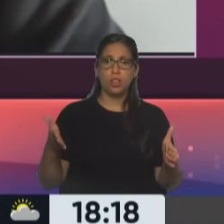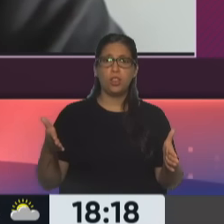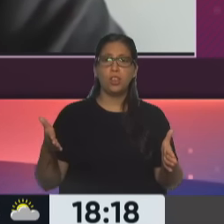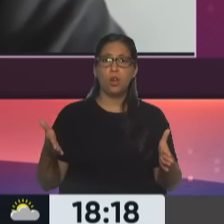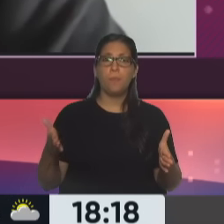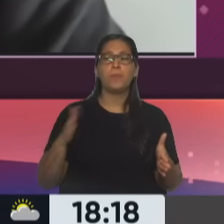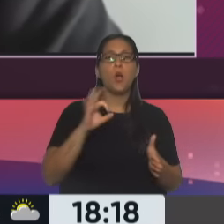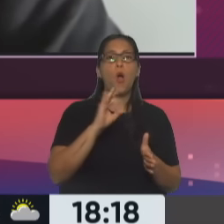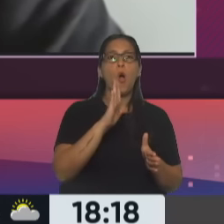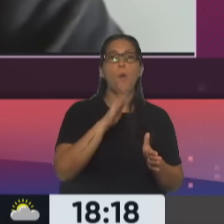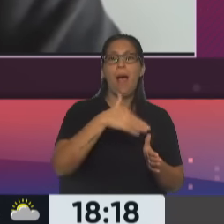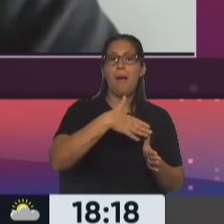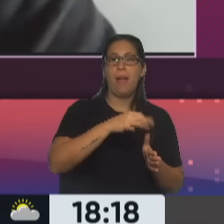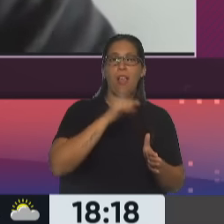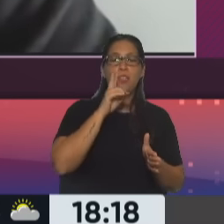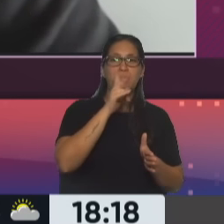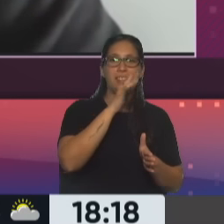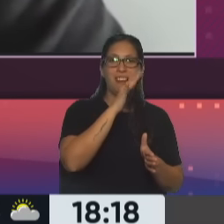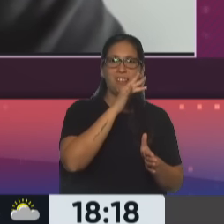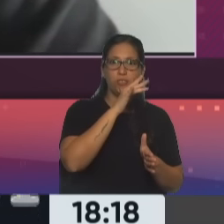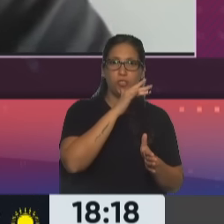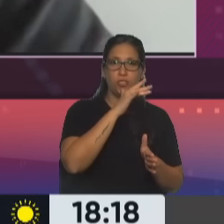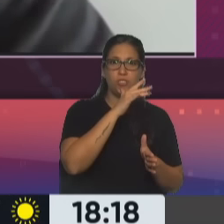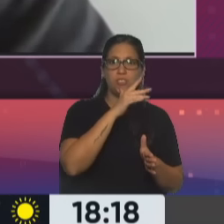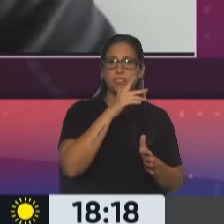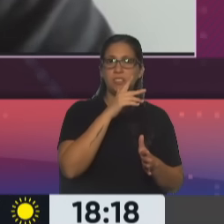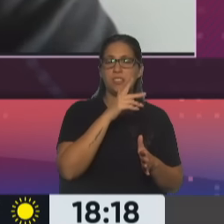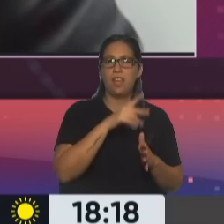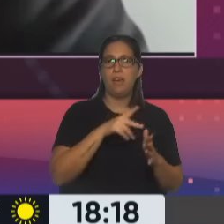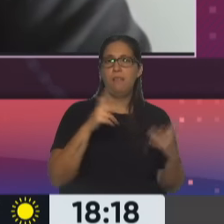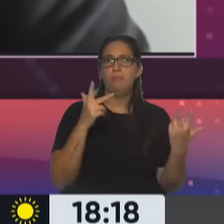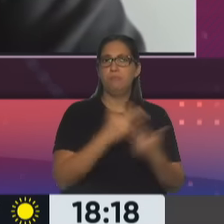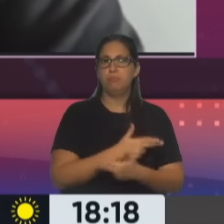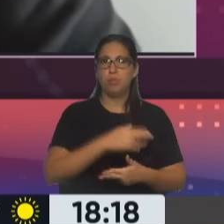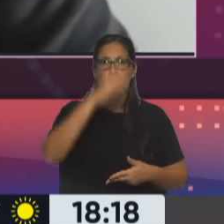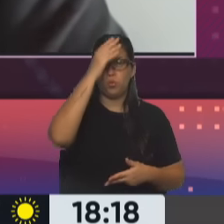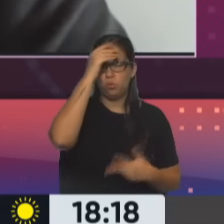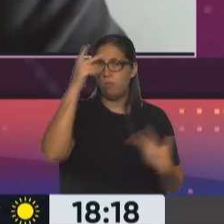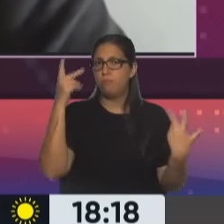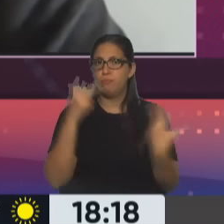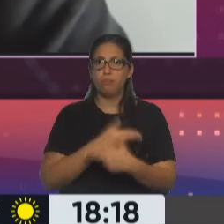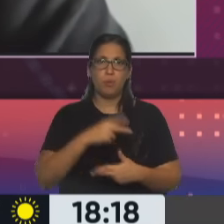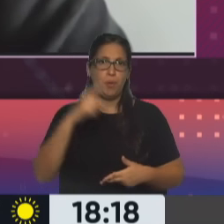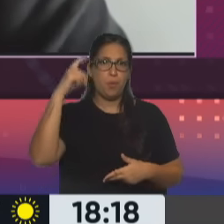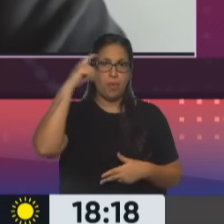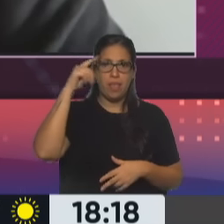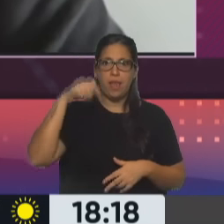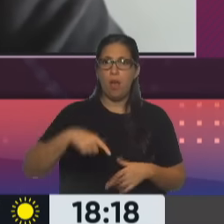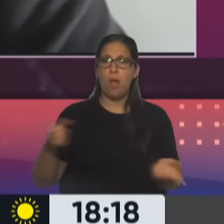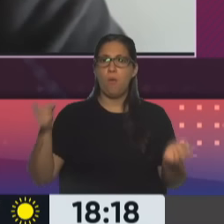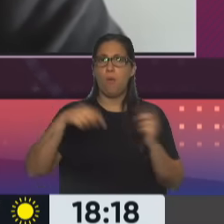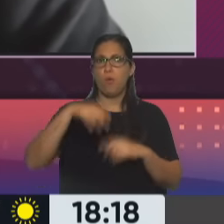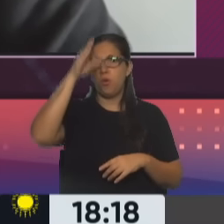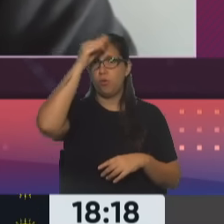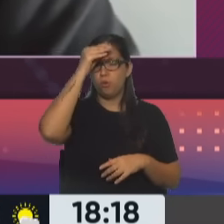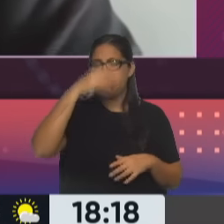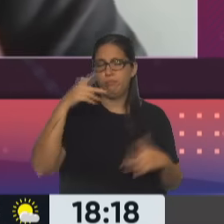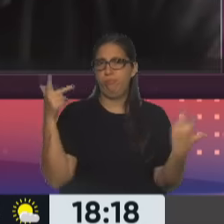Barack Obama en el año 2014, que se cortó con Trump, siguió cortada con Biden y así hasta el día de hoy, ¿no? Que volvió Donald Trump en su segundo